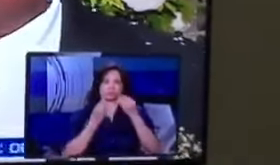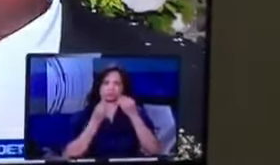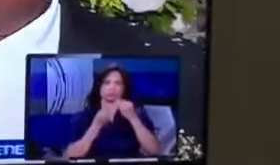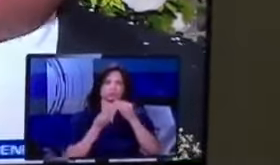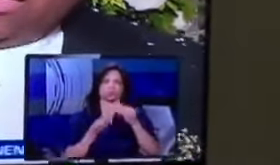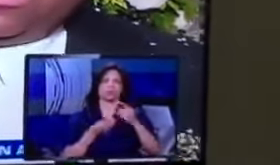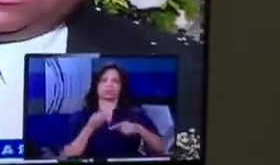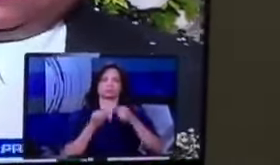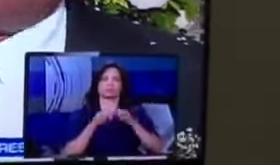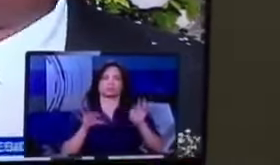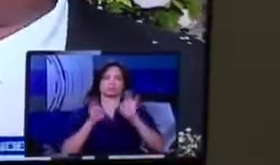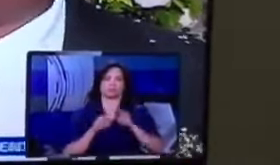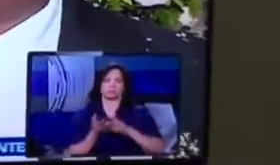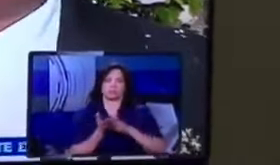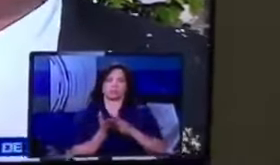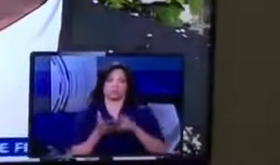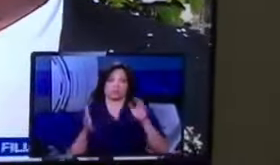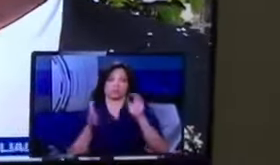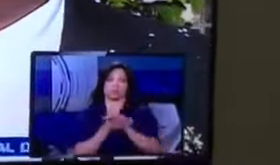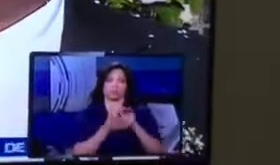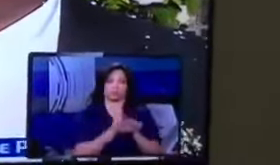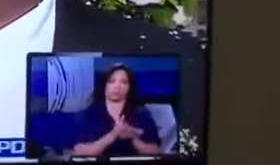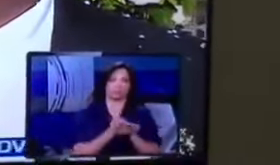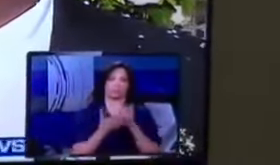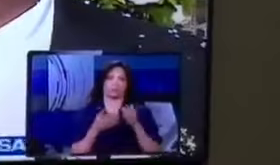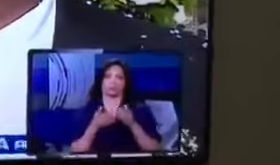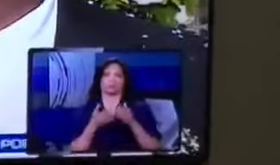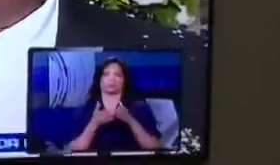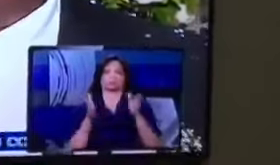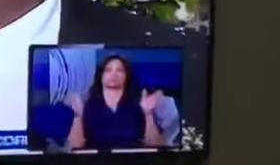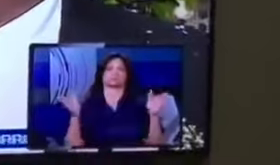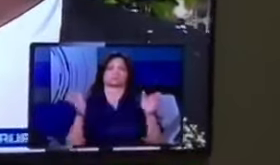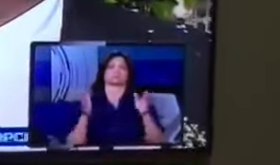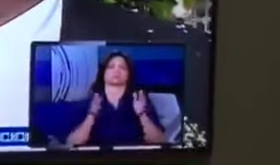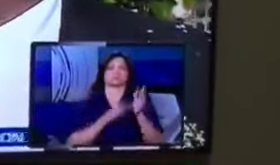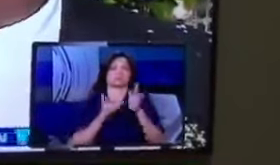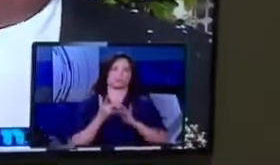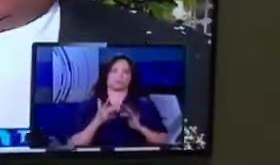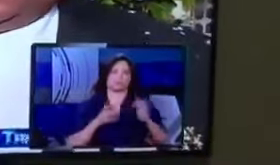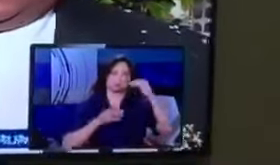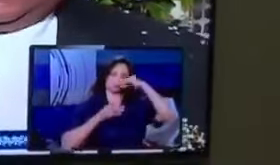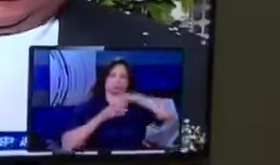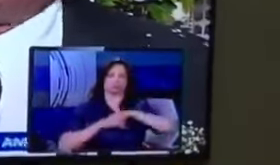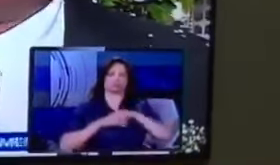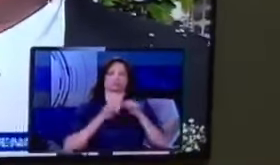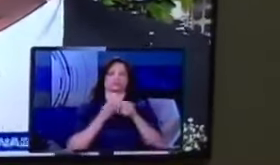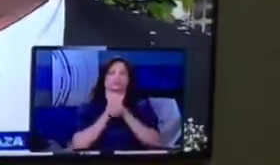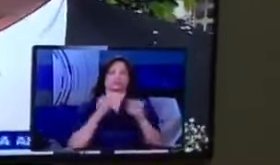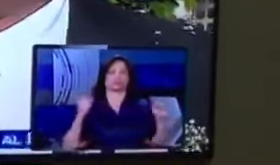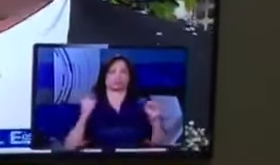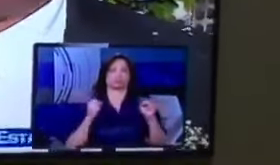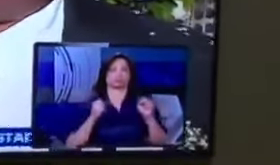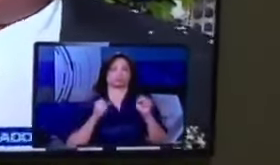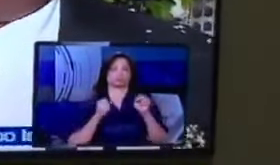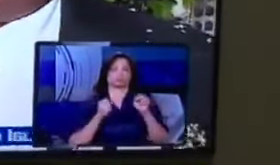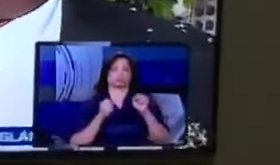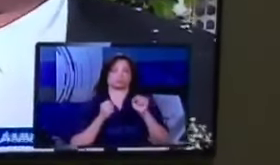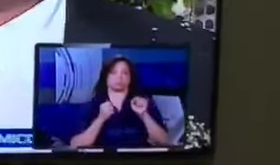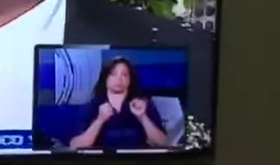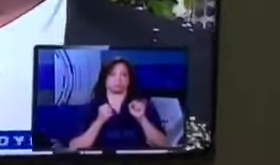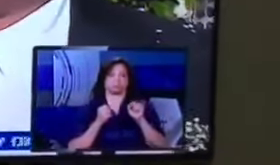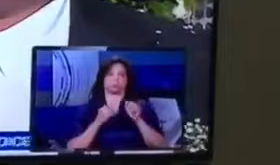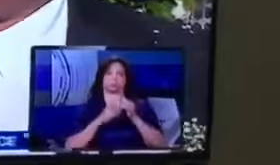del matrimonio, el verdadero matrimonio, cuando damos apertura a nuestro Jesucristo como nuestro Salvador, que está en medio de Él,